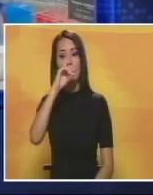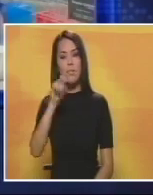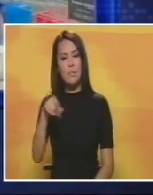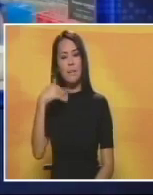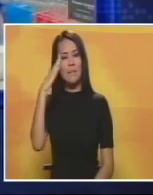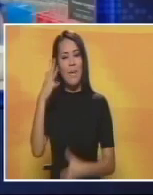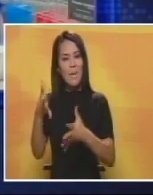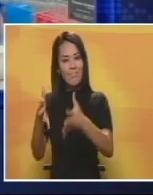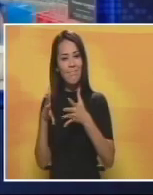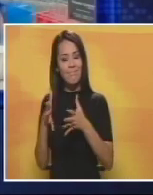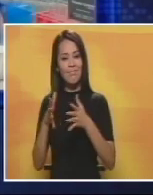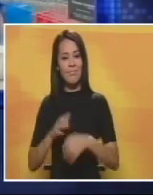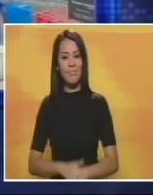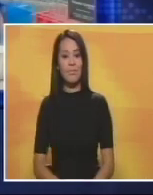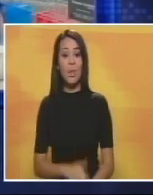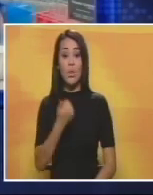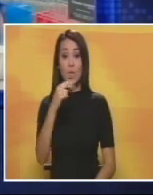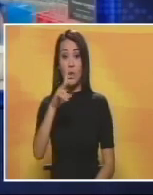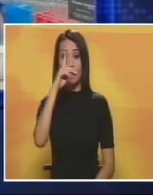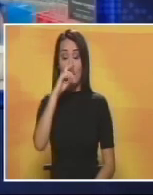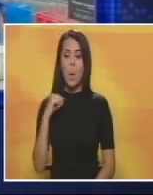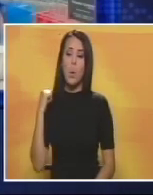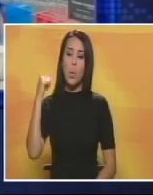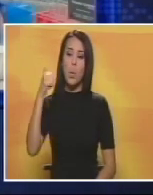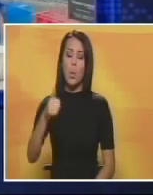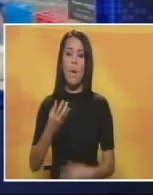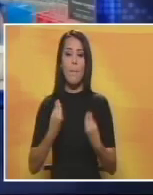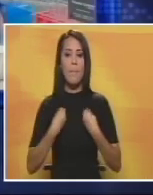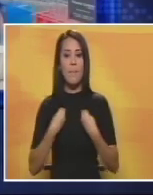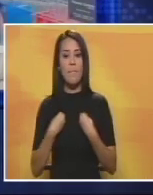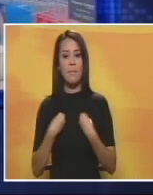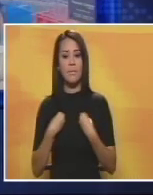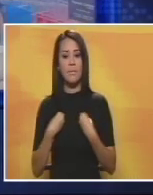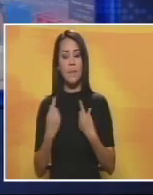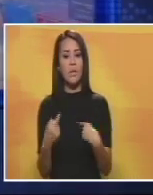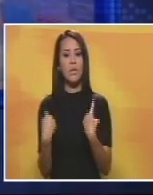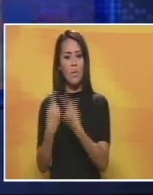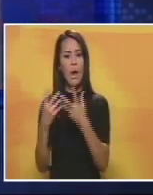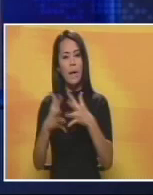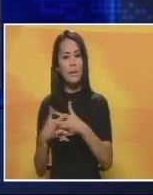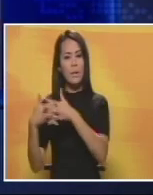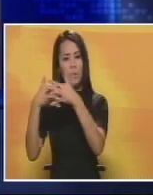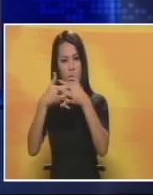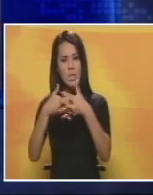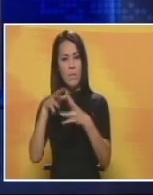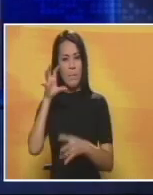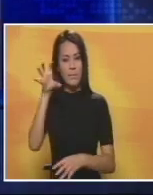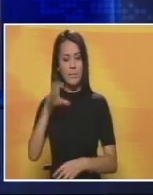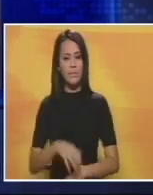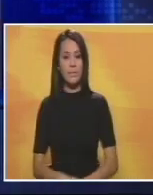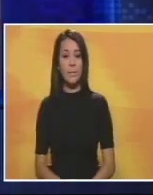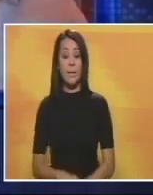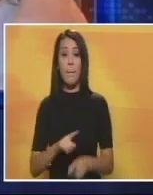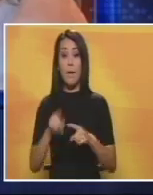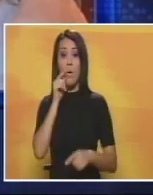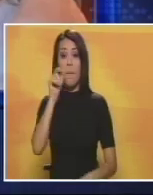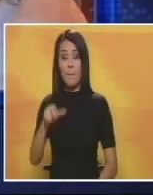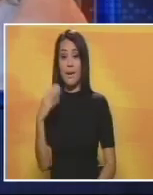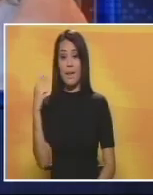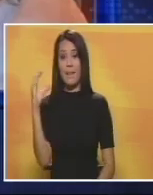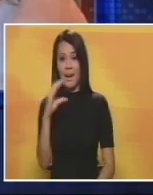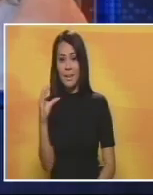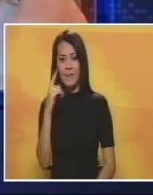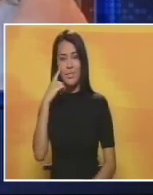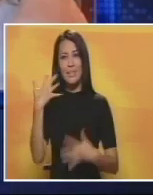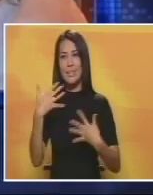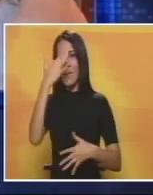de triunfos. Desde hace 12 años se encuentra residenciado en Houston, Texas, Estados Unidos. Pero este caraqueño no olvida sus